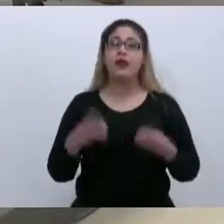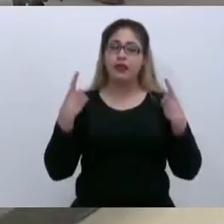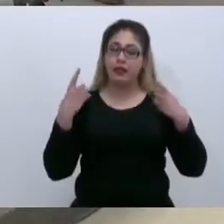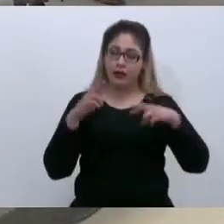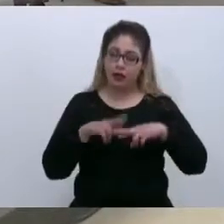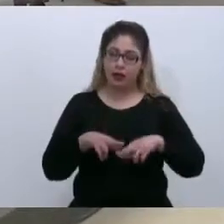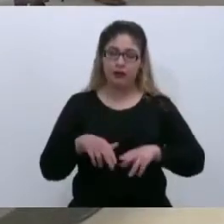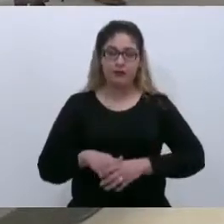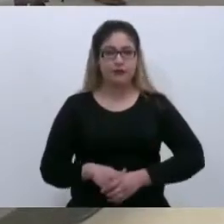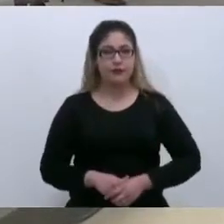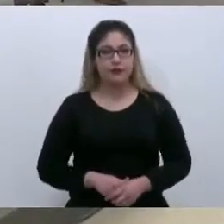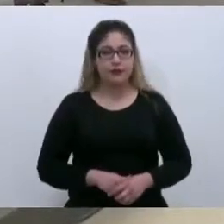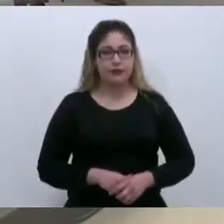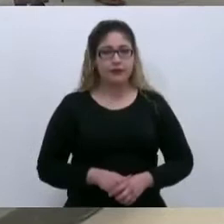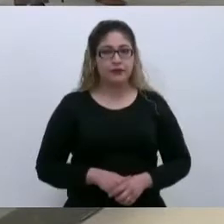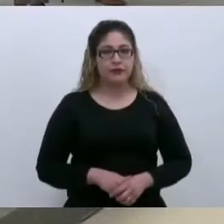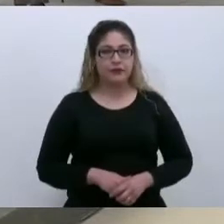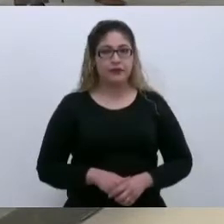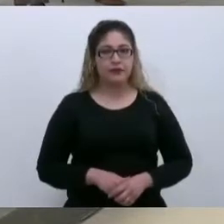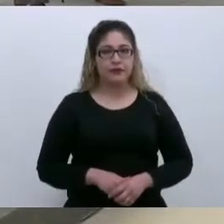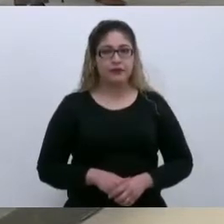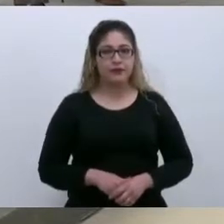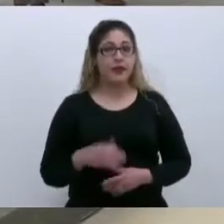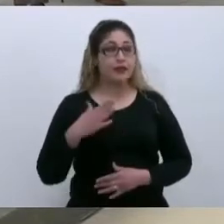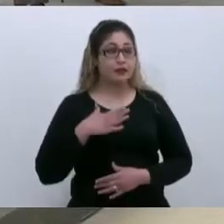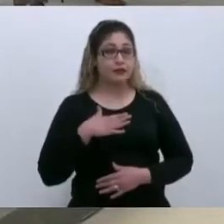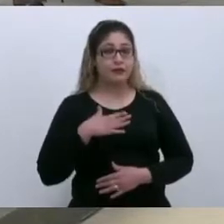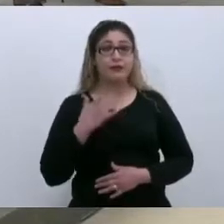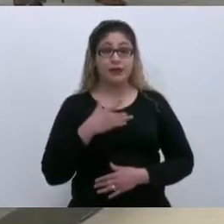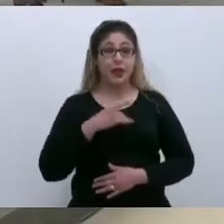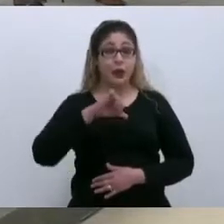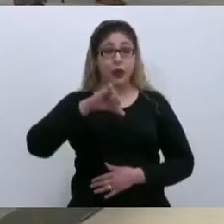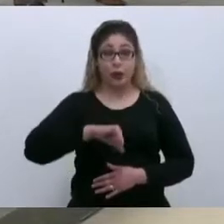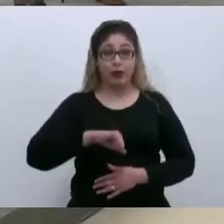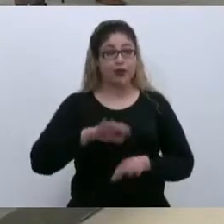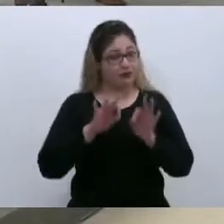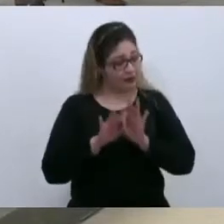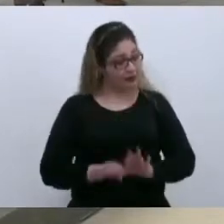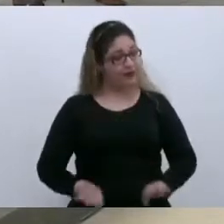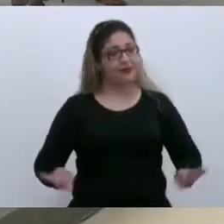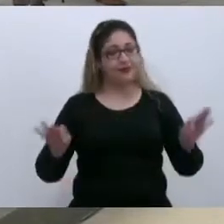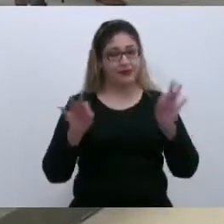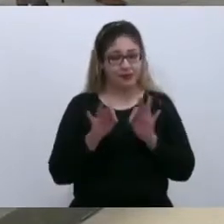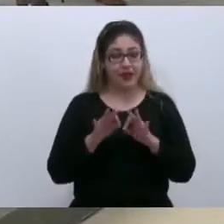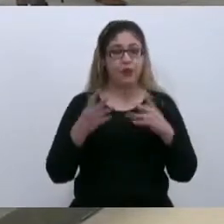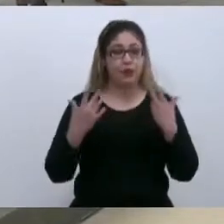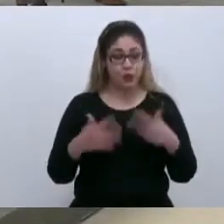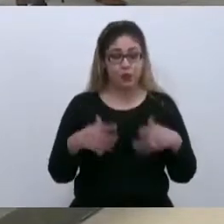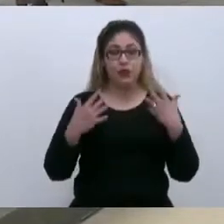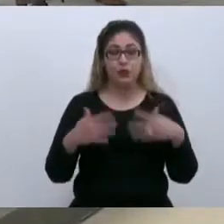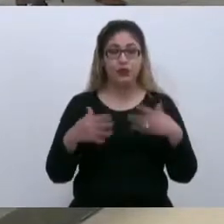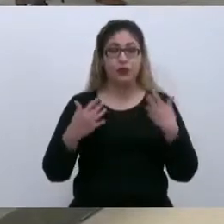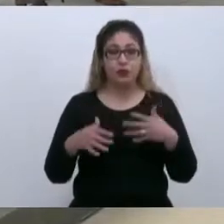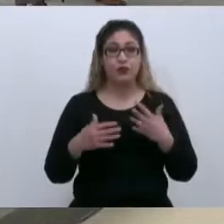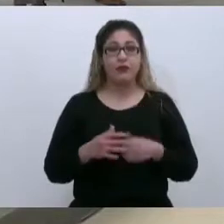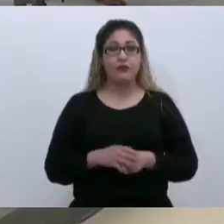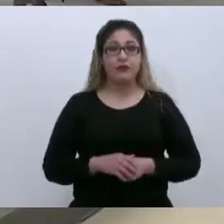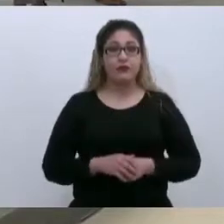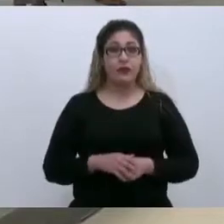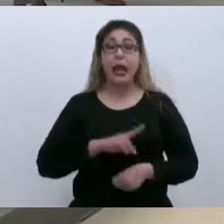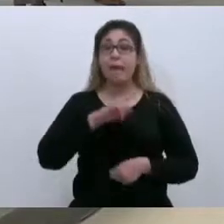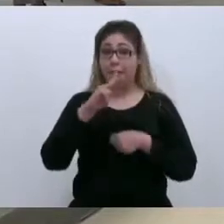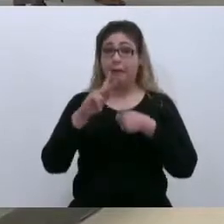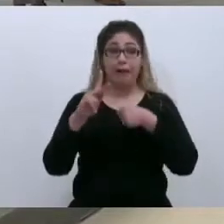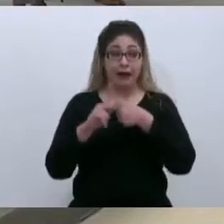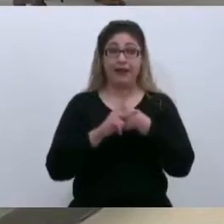hospital. Creo que este es un momento muy importante para nuestro país, desde luego para esta